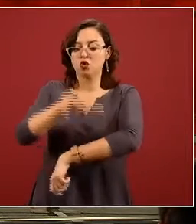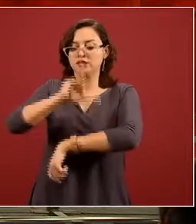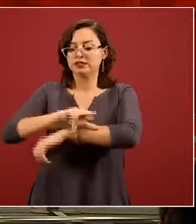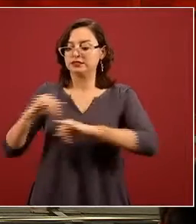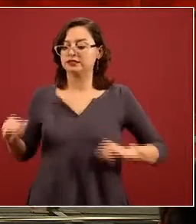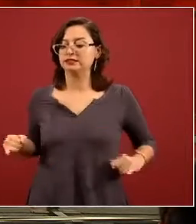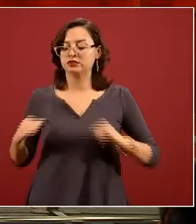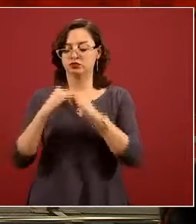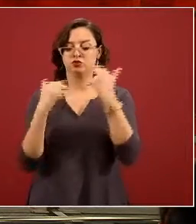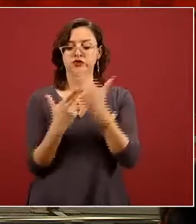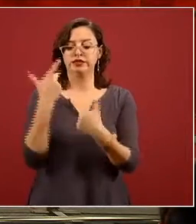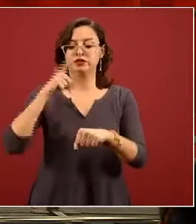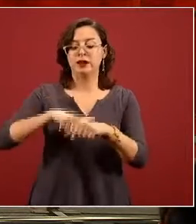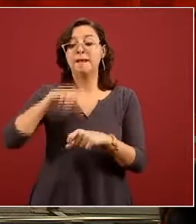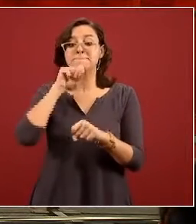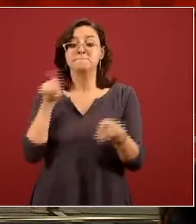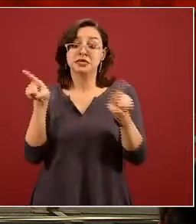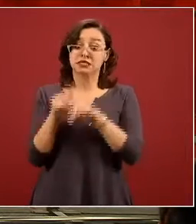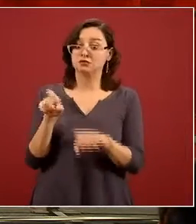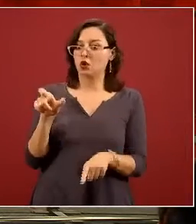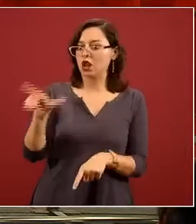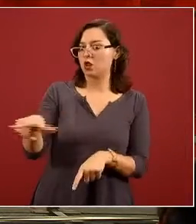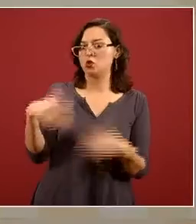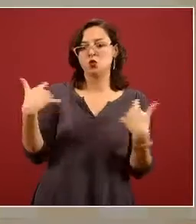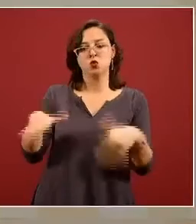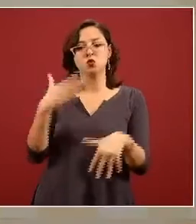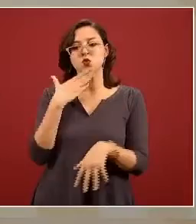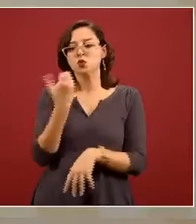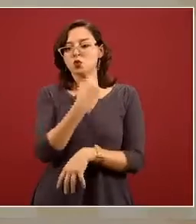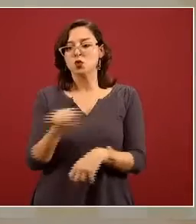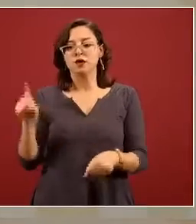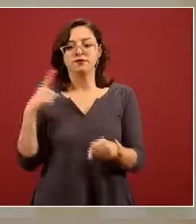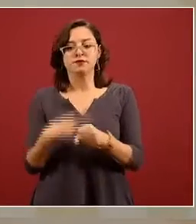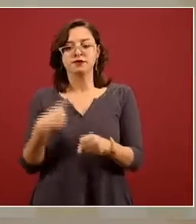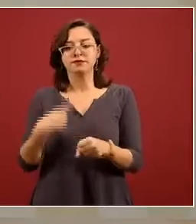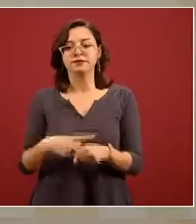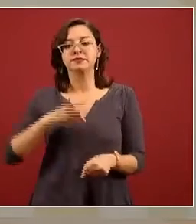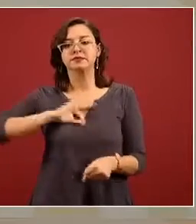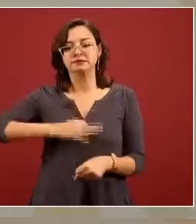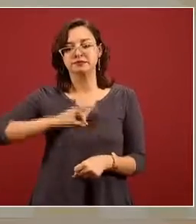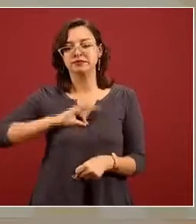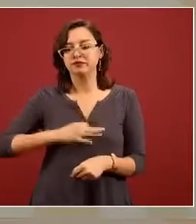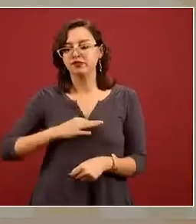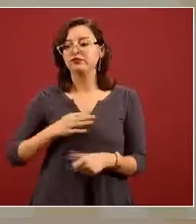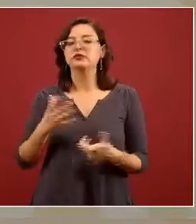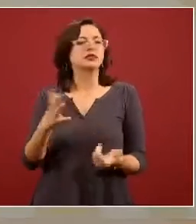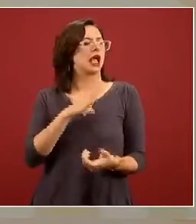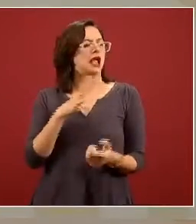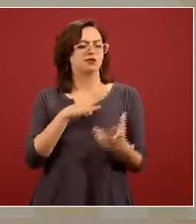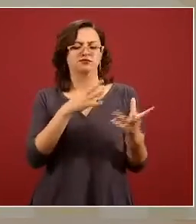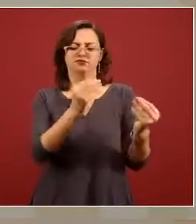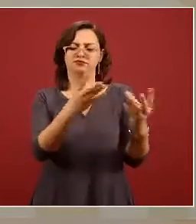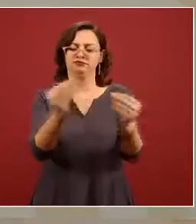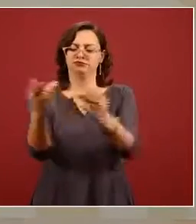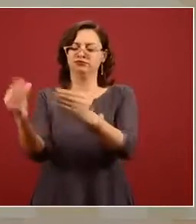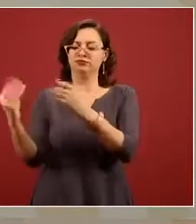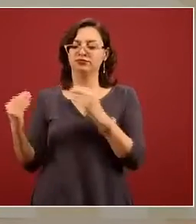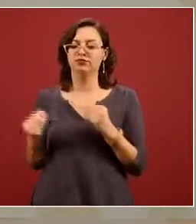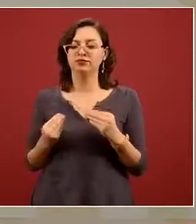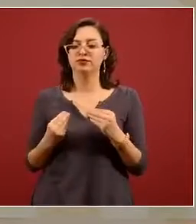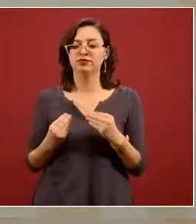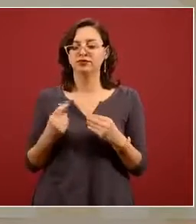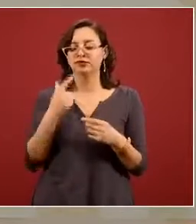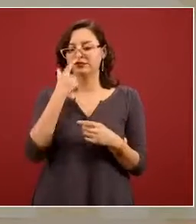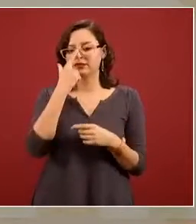institutos y además un muy brillante especialista en enfermedades infecciosas. Tenemos muchos otros colegas que, ya no voy a decir